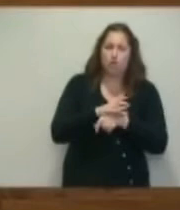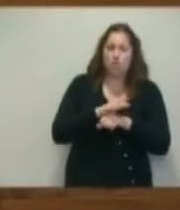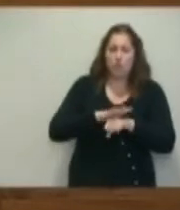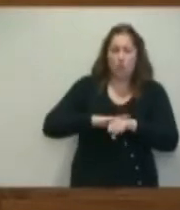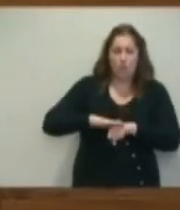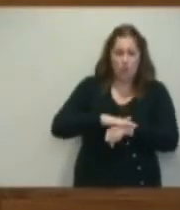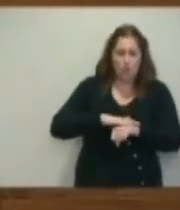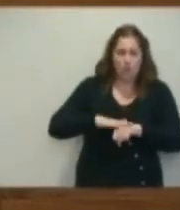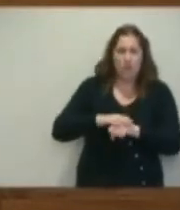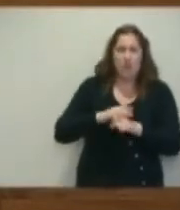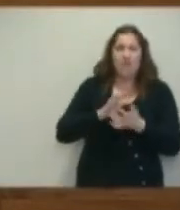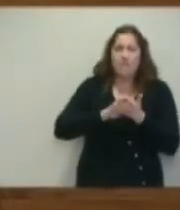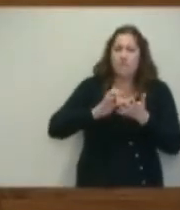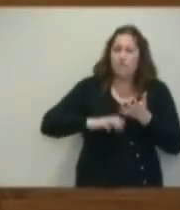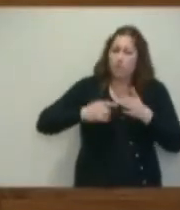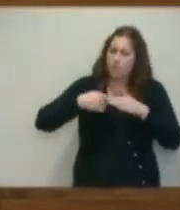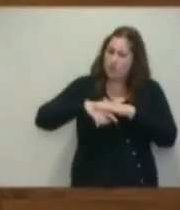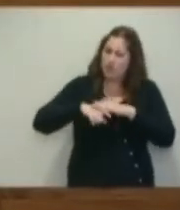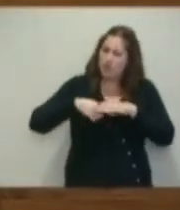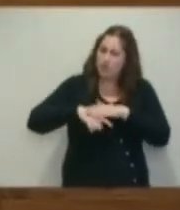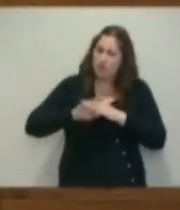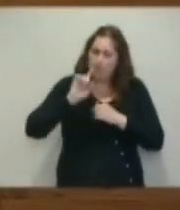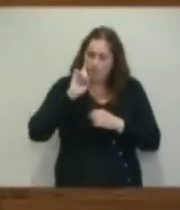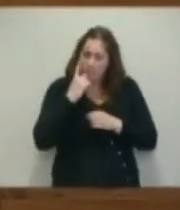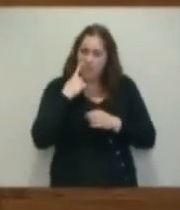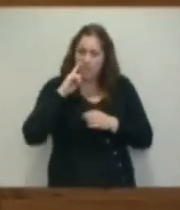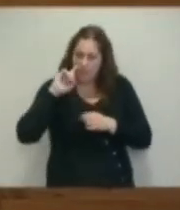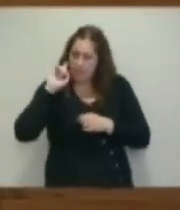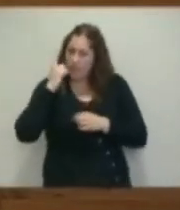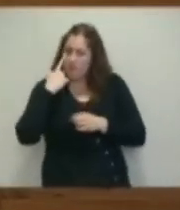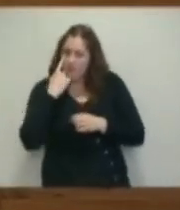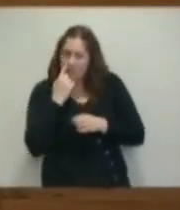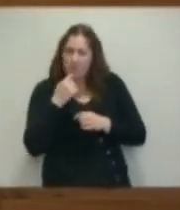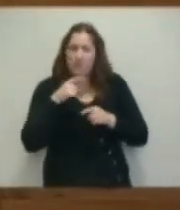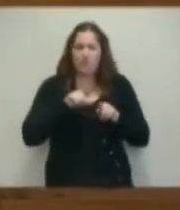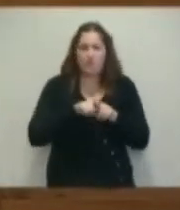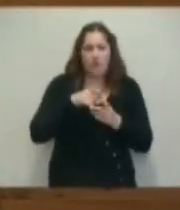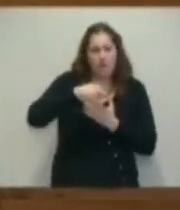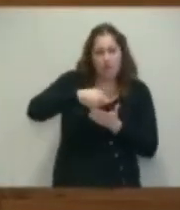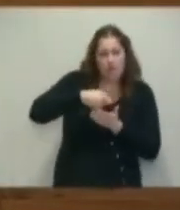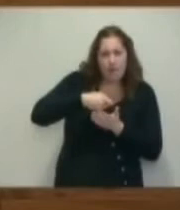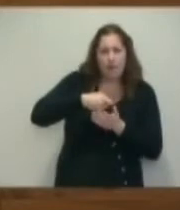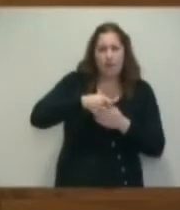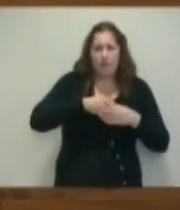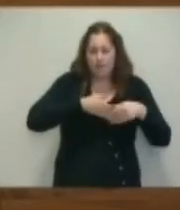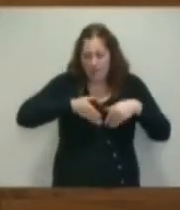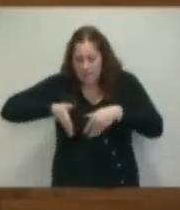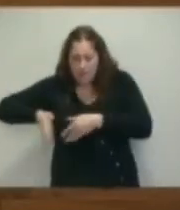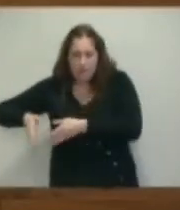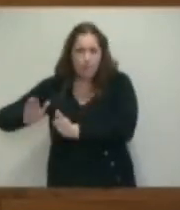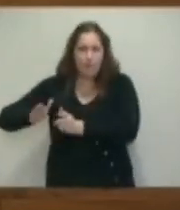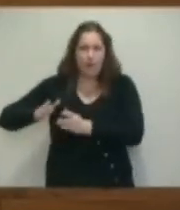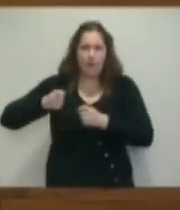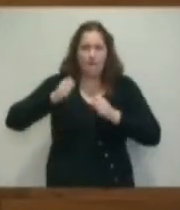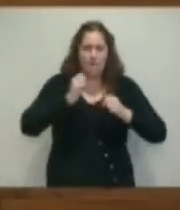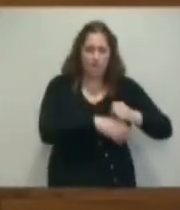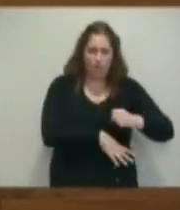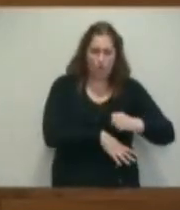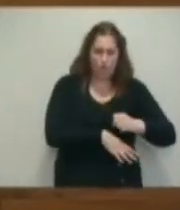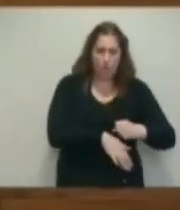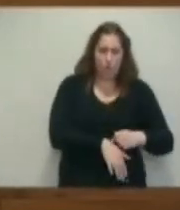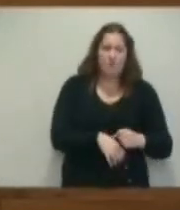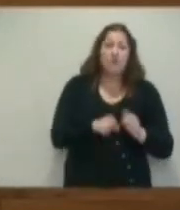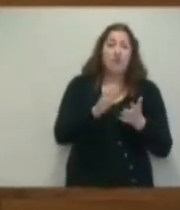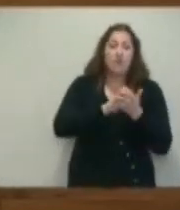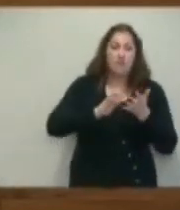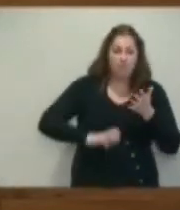gestión que detecte las insuficiencias, desviaciones y carencias de la gestión de estos fondos. Todavía seguimos esperando por